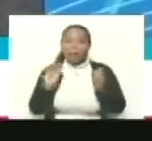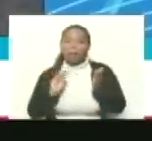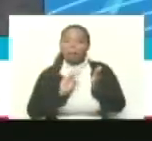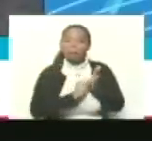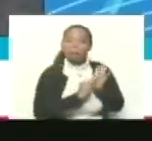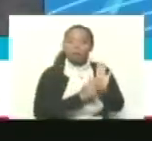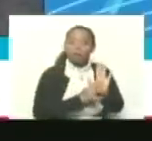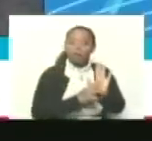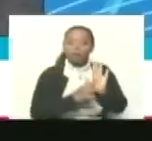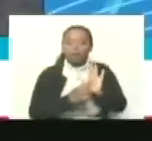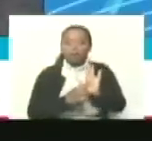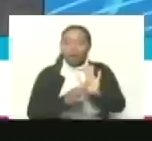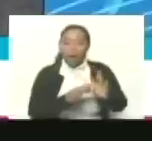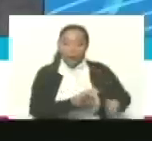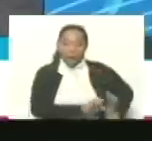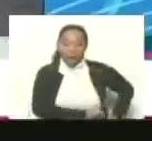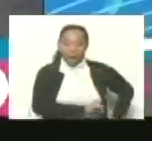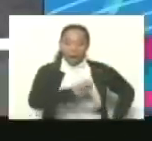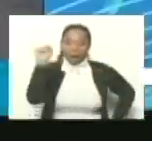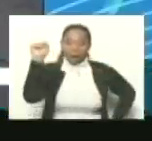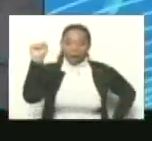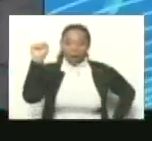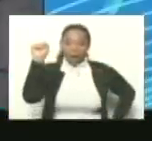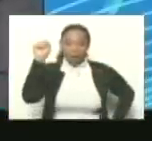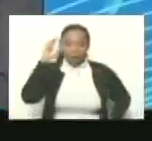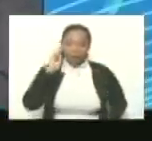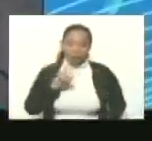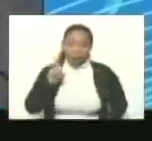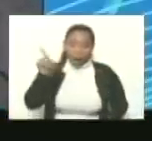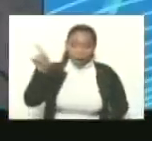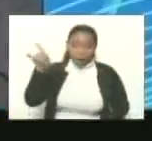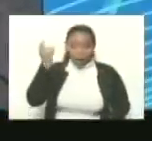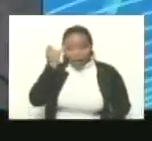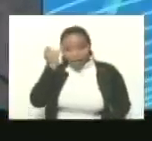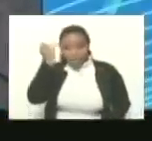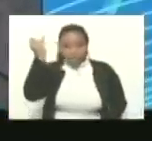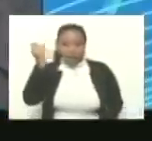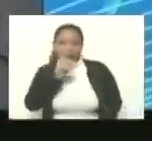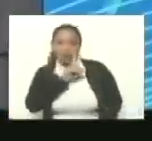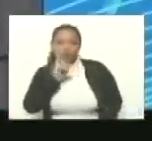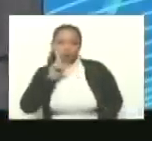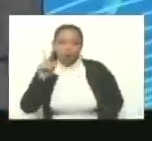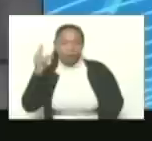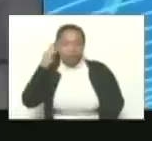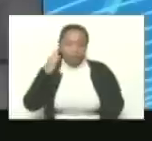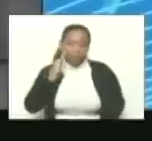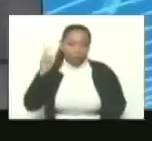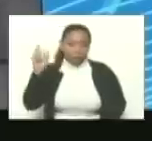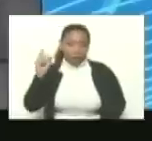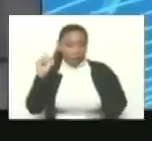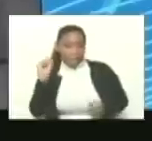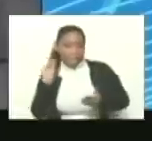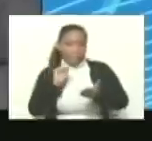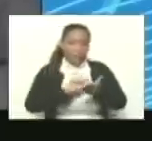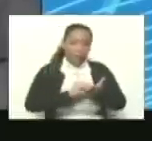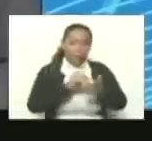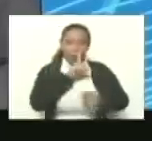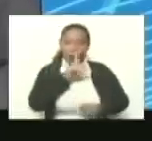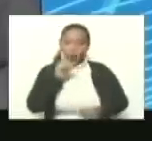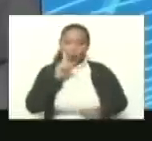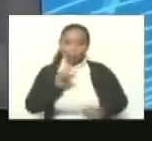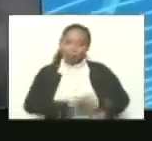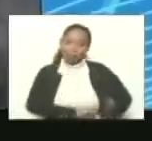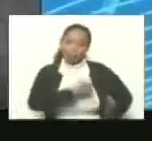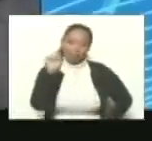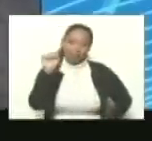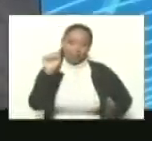título de libertador a Simón Bolívar, en Mérida. El gran libertador de América, reconocido